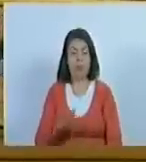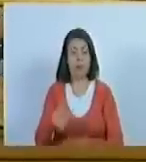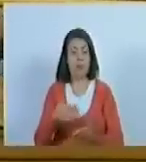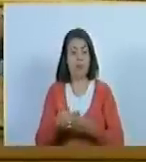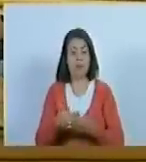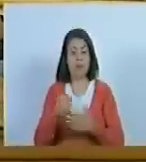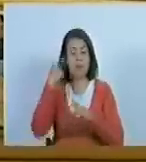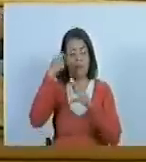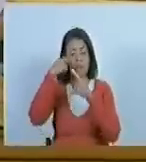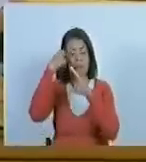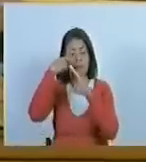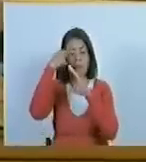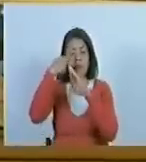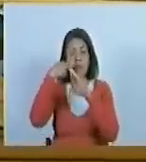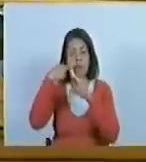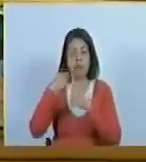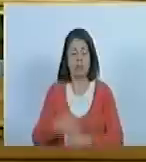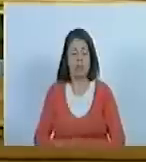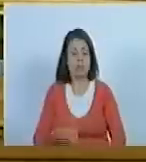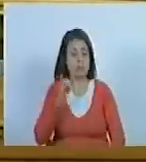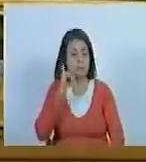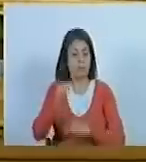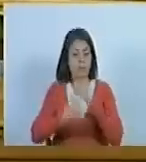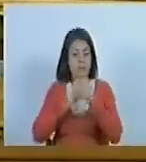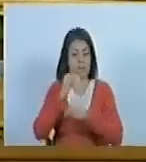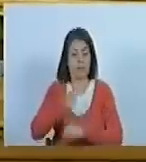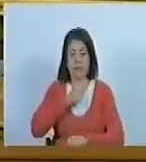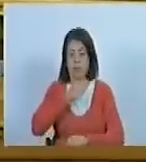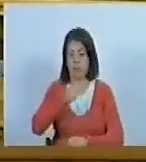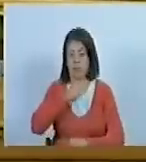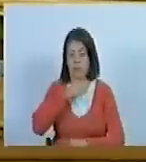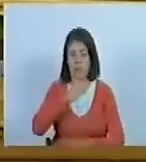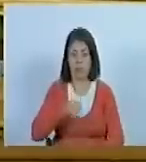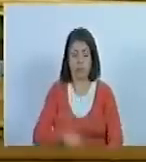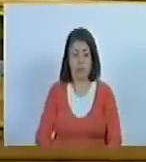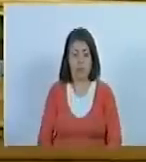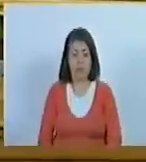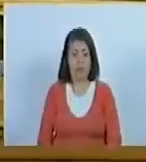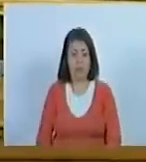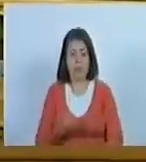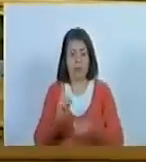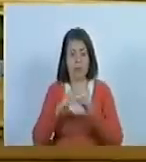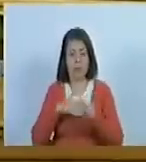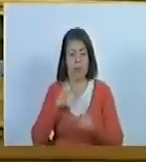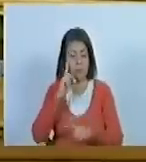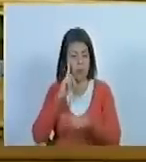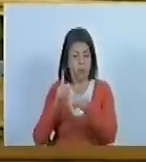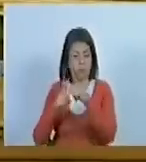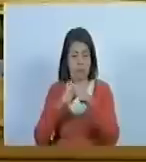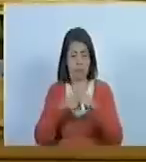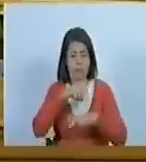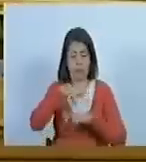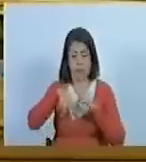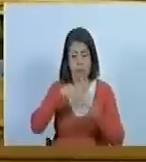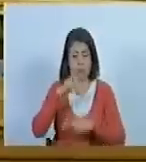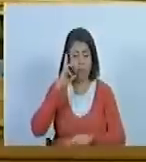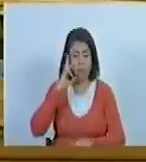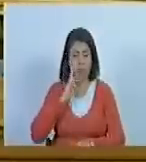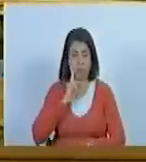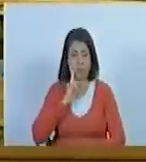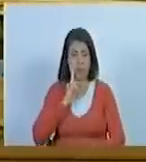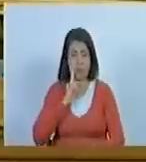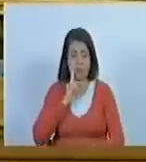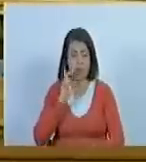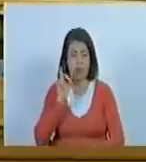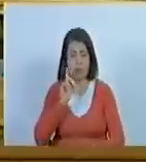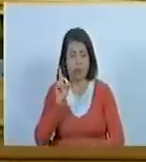en un video y en una denuncia hecha por un periodista que en modo alguno puede identificarse con la revolución bolivariana, por el contrario,